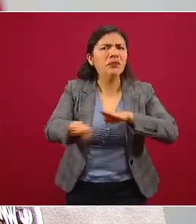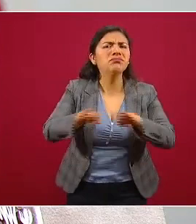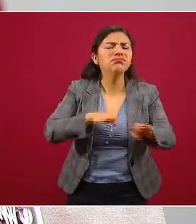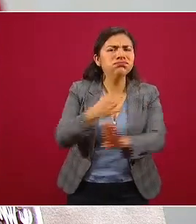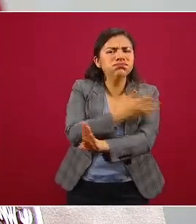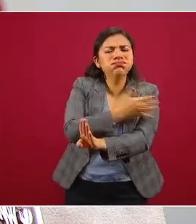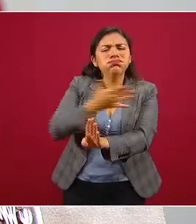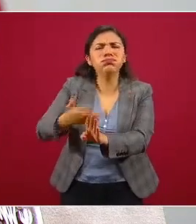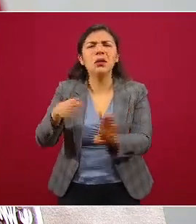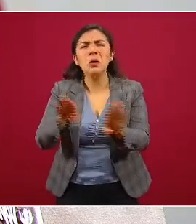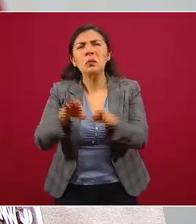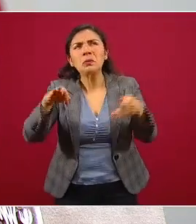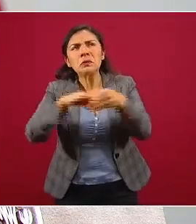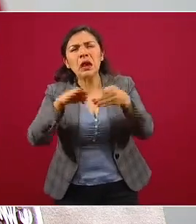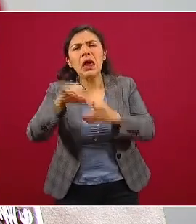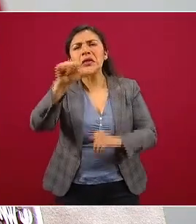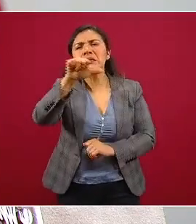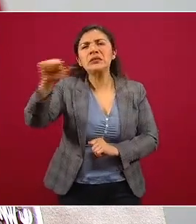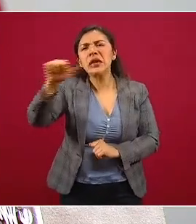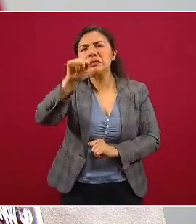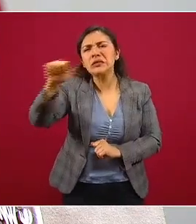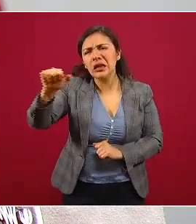como